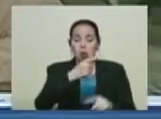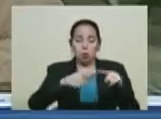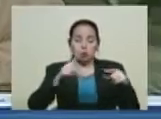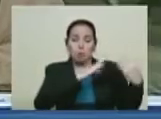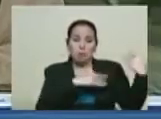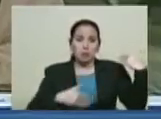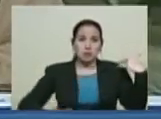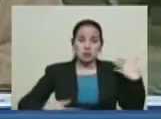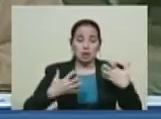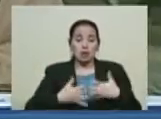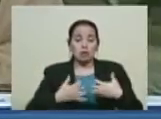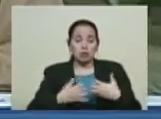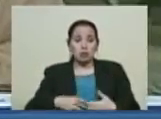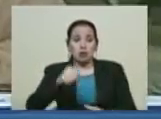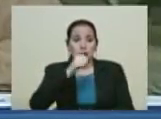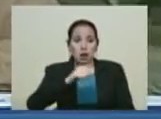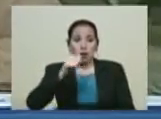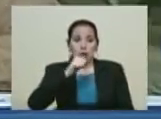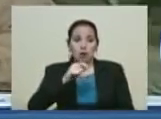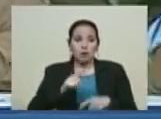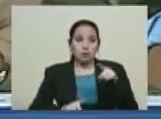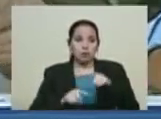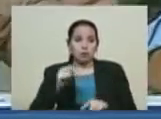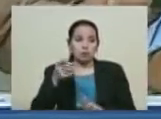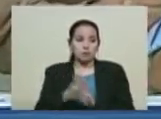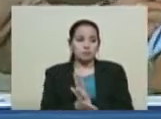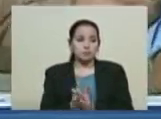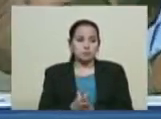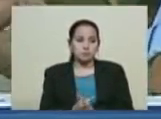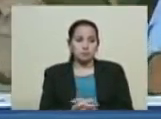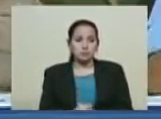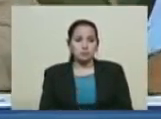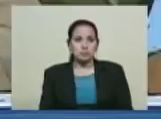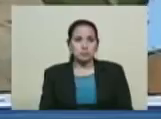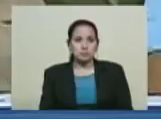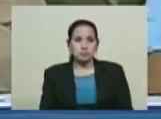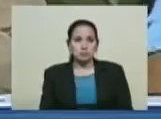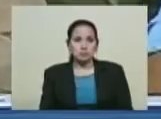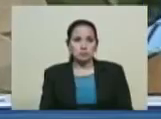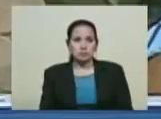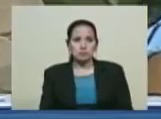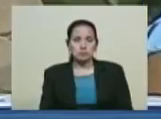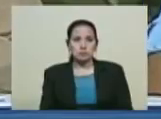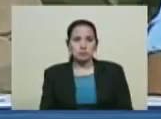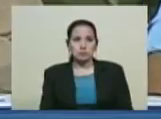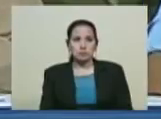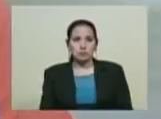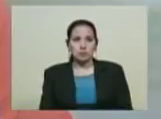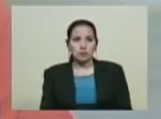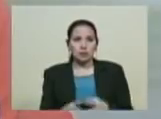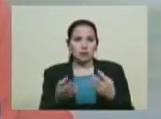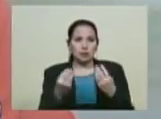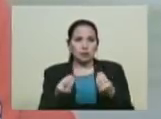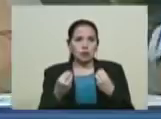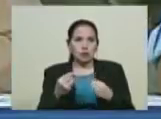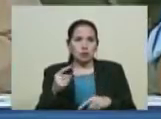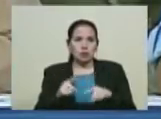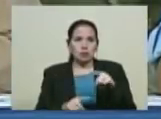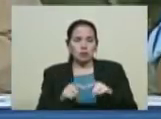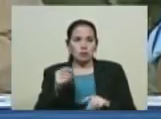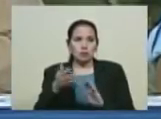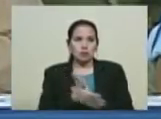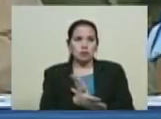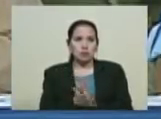pero usted se encarga, compañero ministro, compañero vicepresidente de Obras Públicas y Servicios Públicos, se